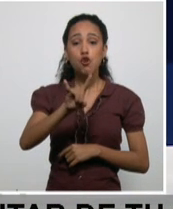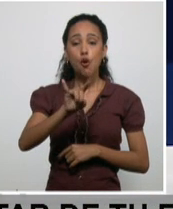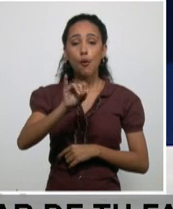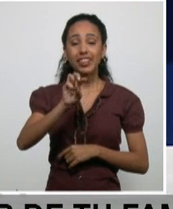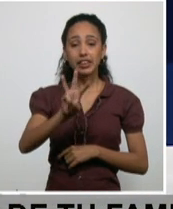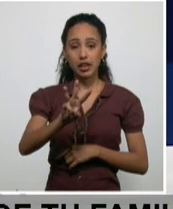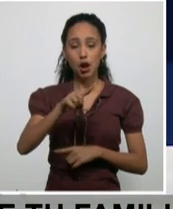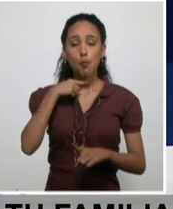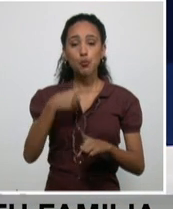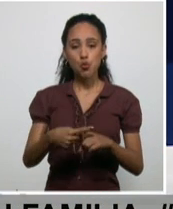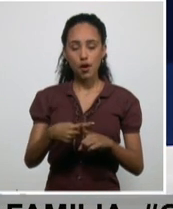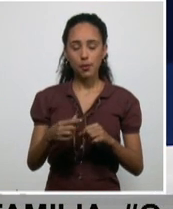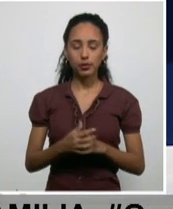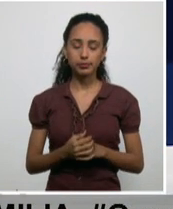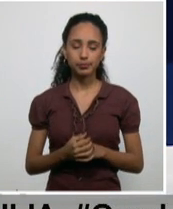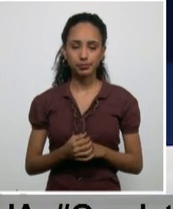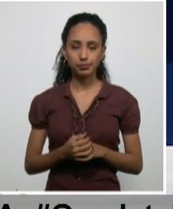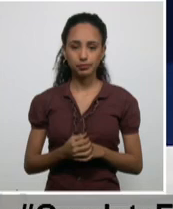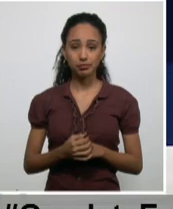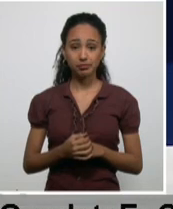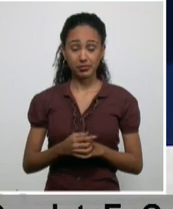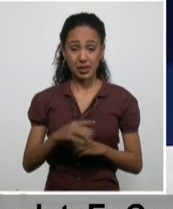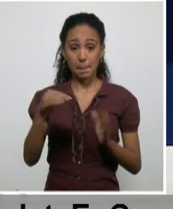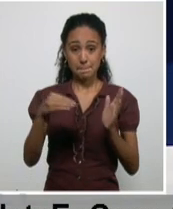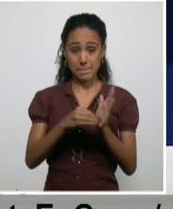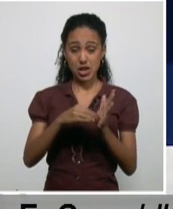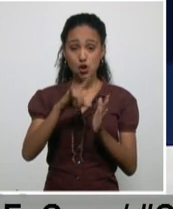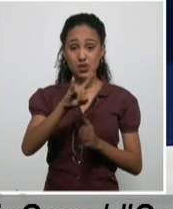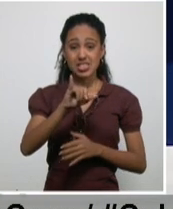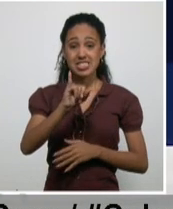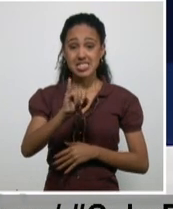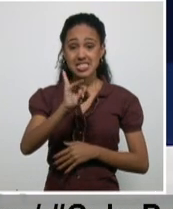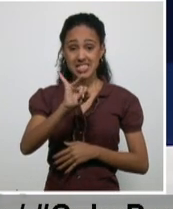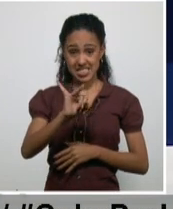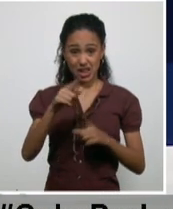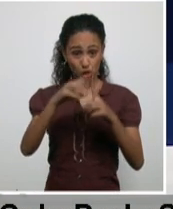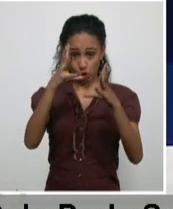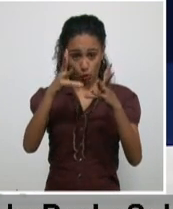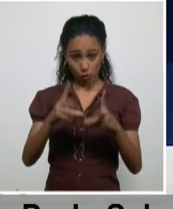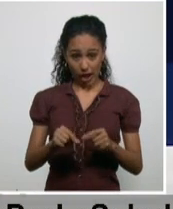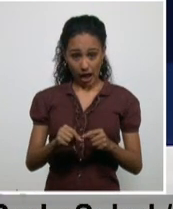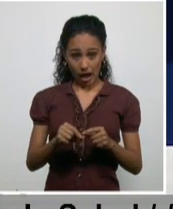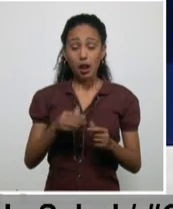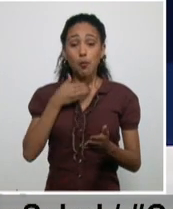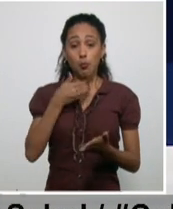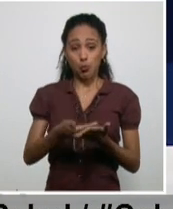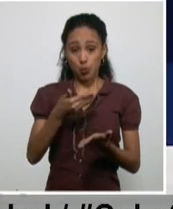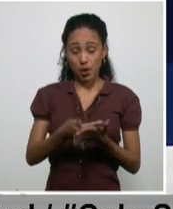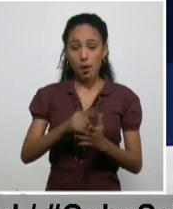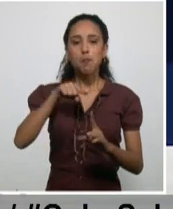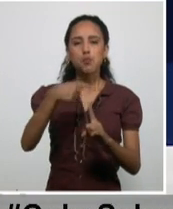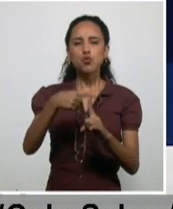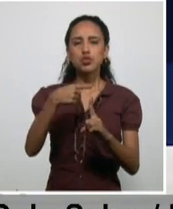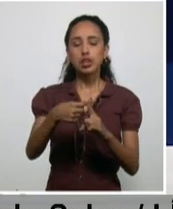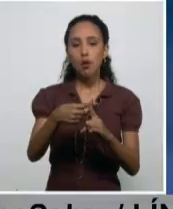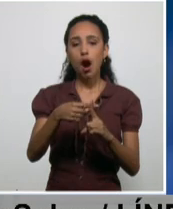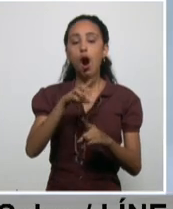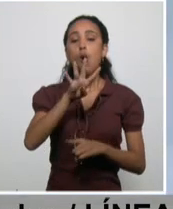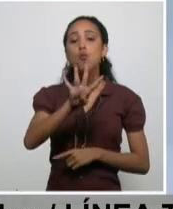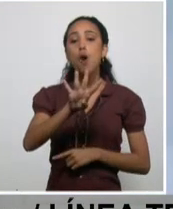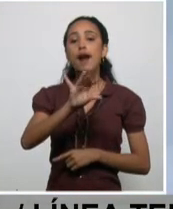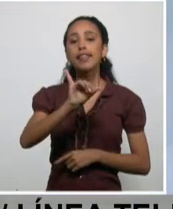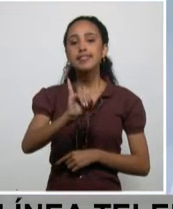93 muestras. De estas 1.967 muestras que se procesaron, resultaron positivos